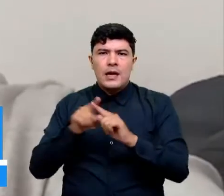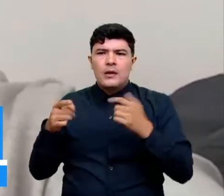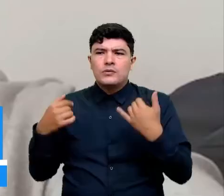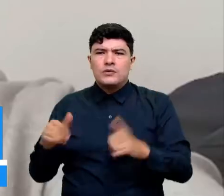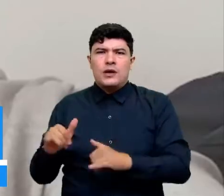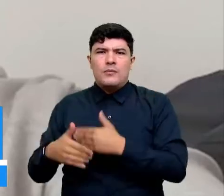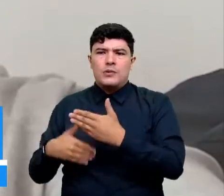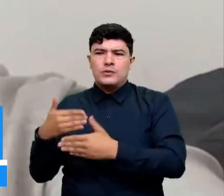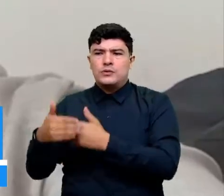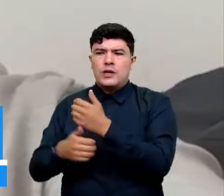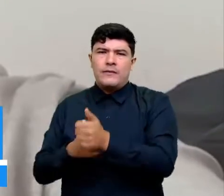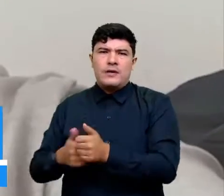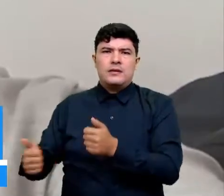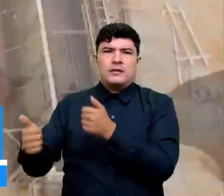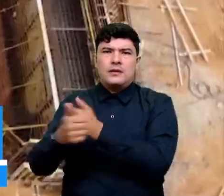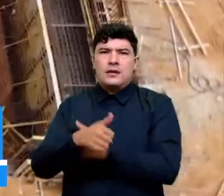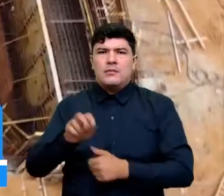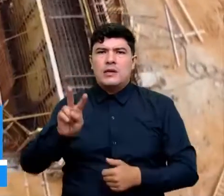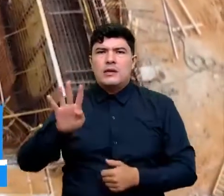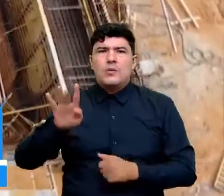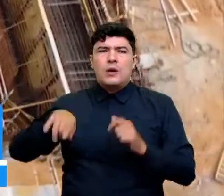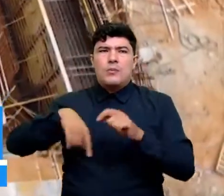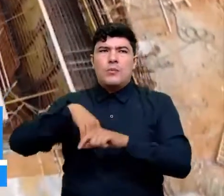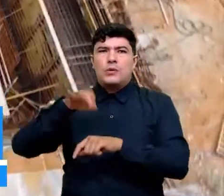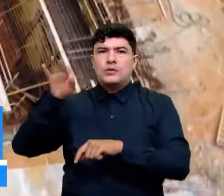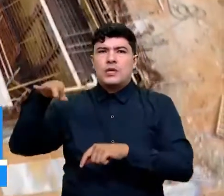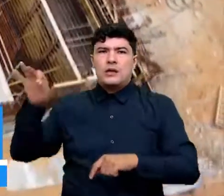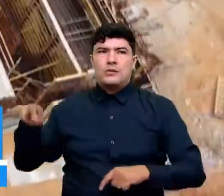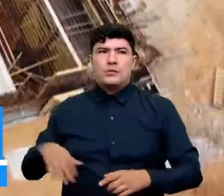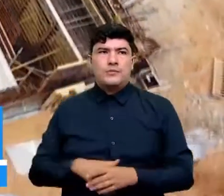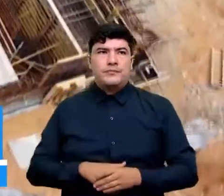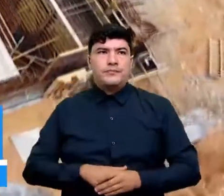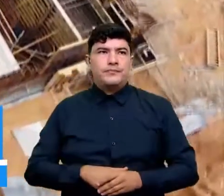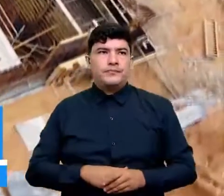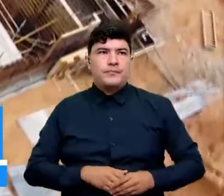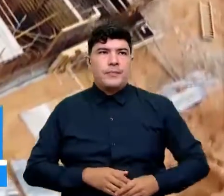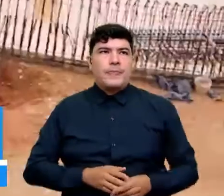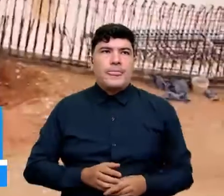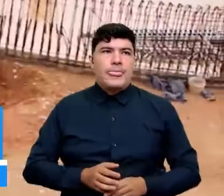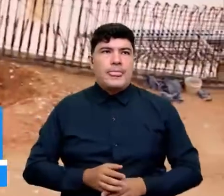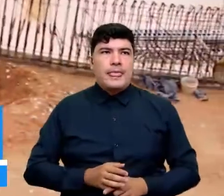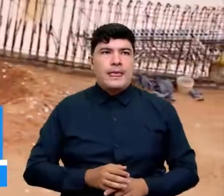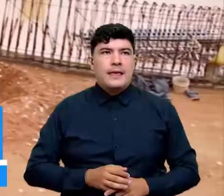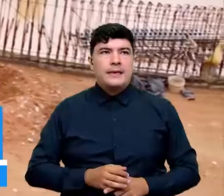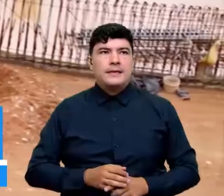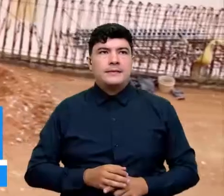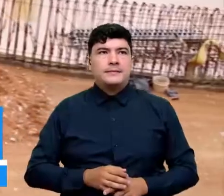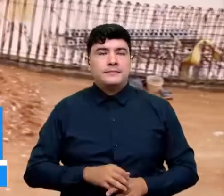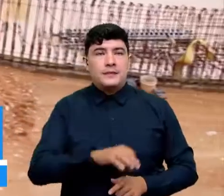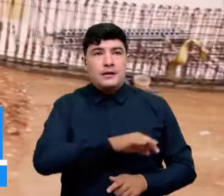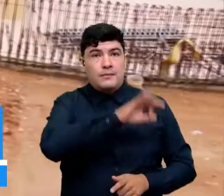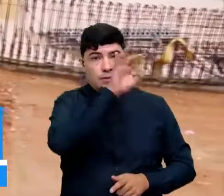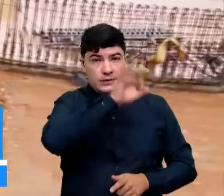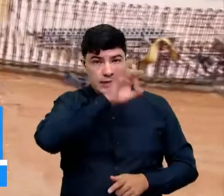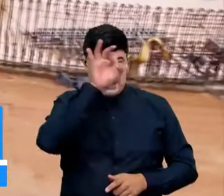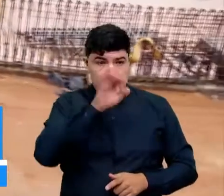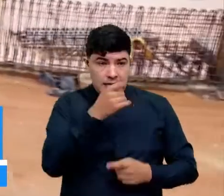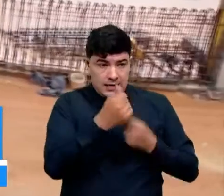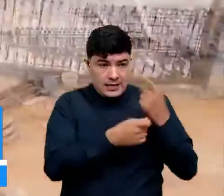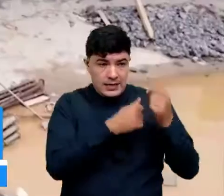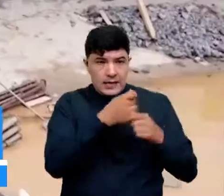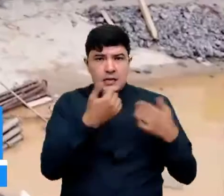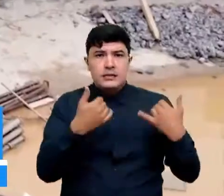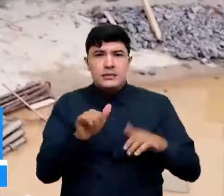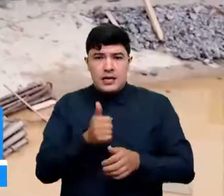un 24% de la obra, cuando el porcentaje de ese dinero debería ir en